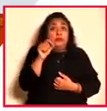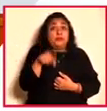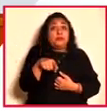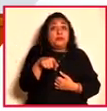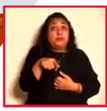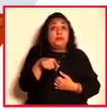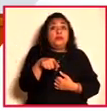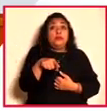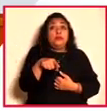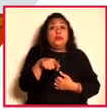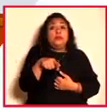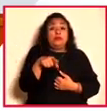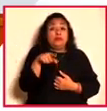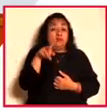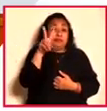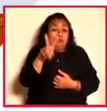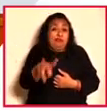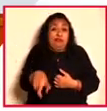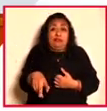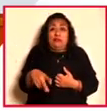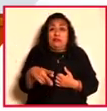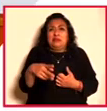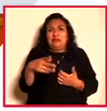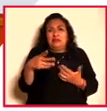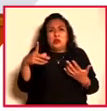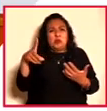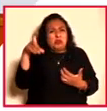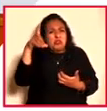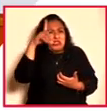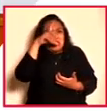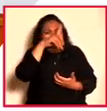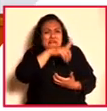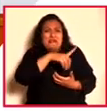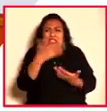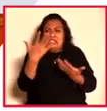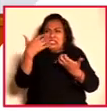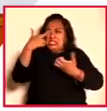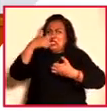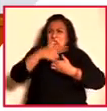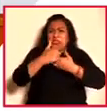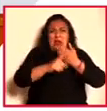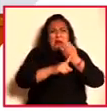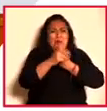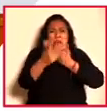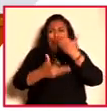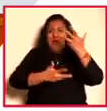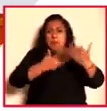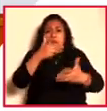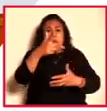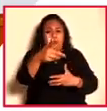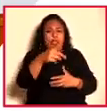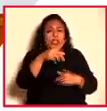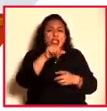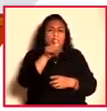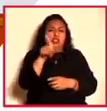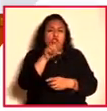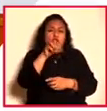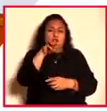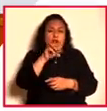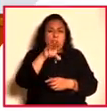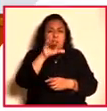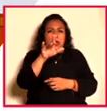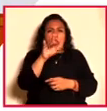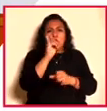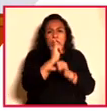una profunda pesadez social. Sonamaco Online, fotografía hoy, cómo, cuándo y para